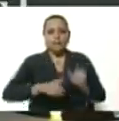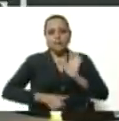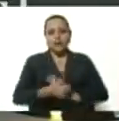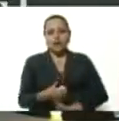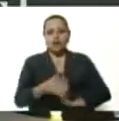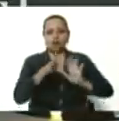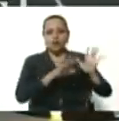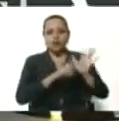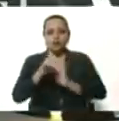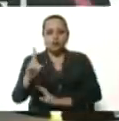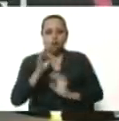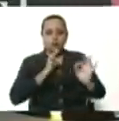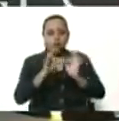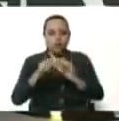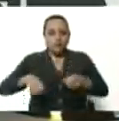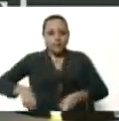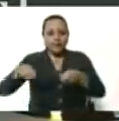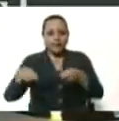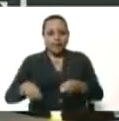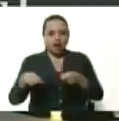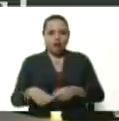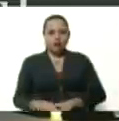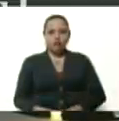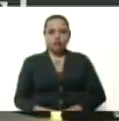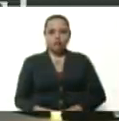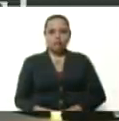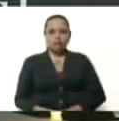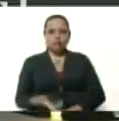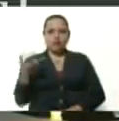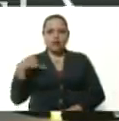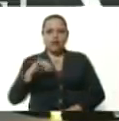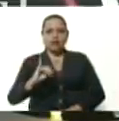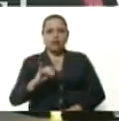91 casos del mercado de las pulgas, hay